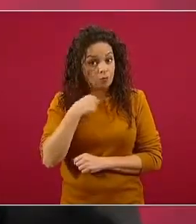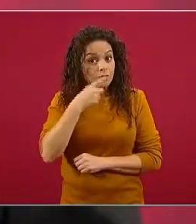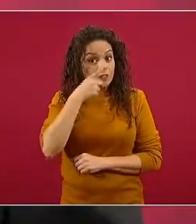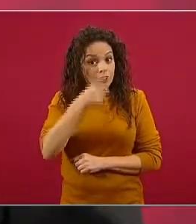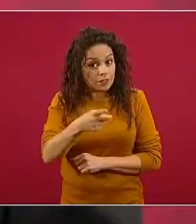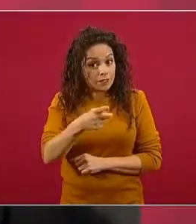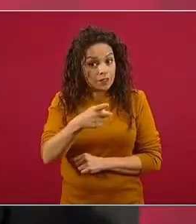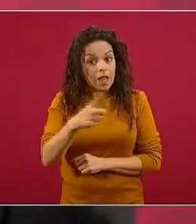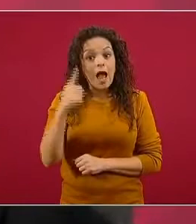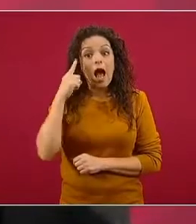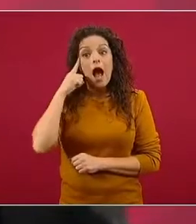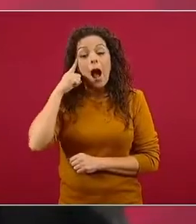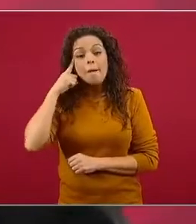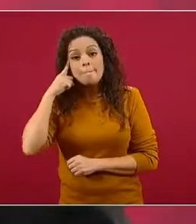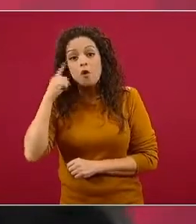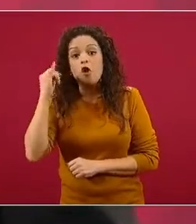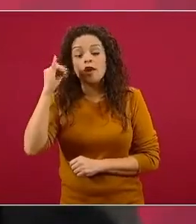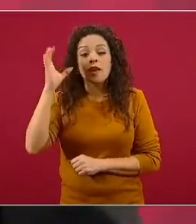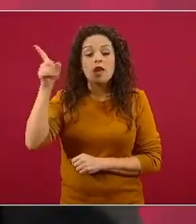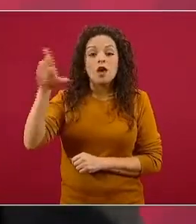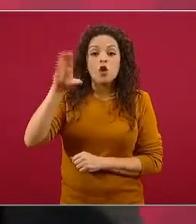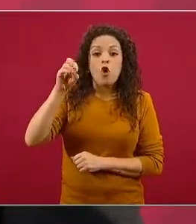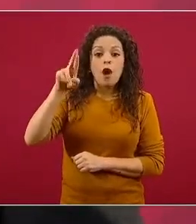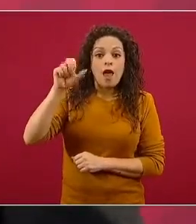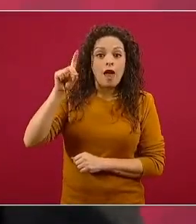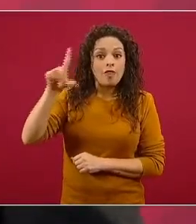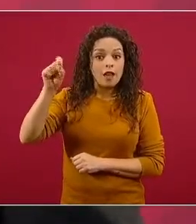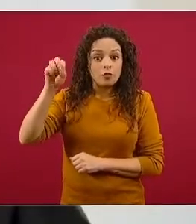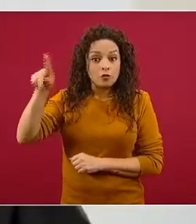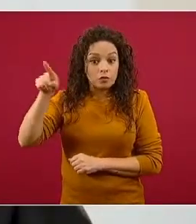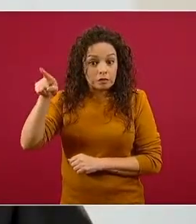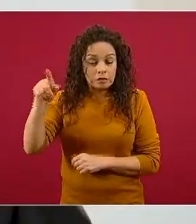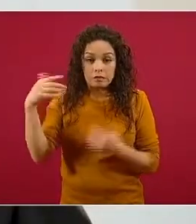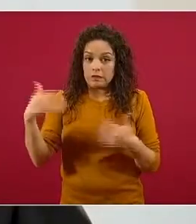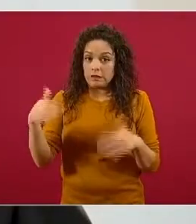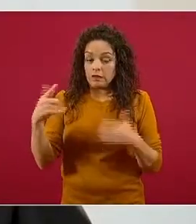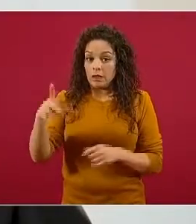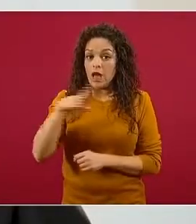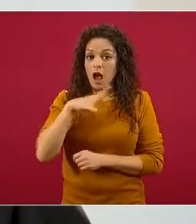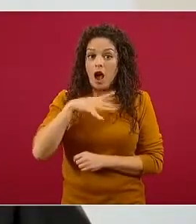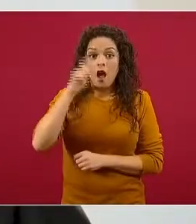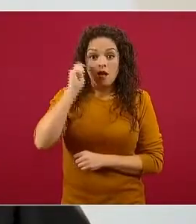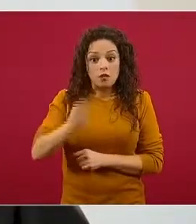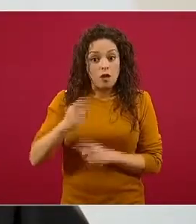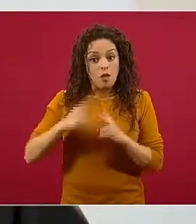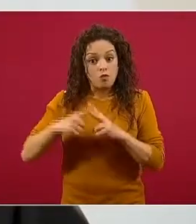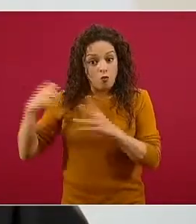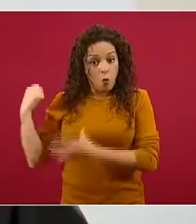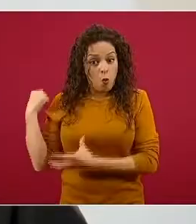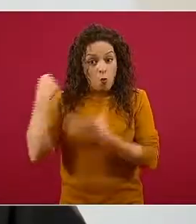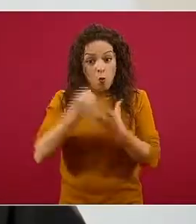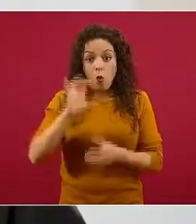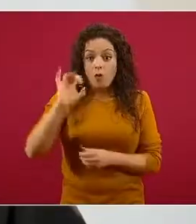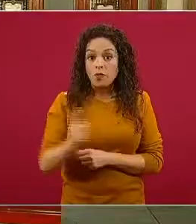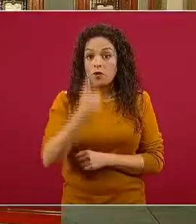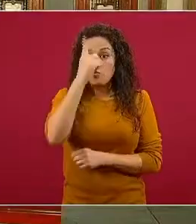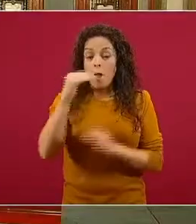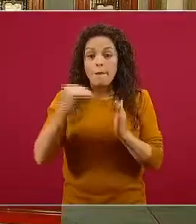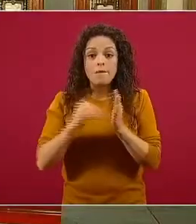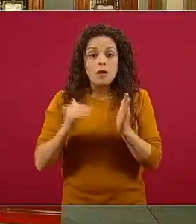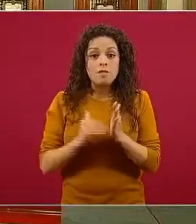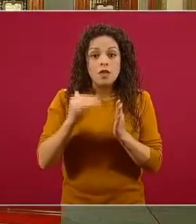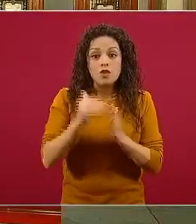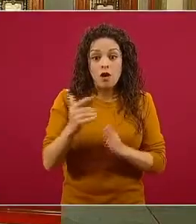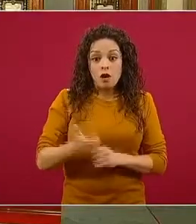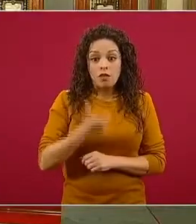que traían una representación del Consejo de Promoción Turística y que tenían un presupuesto de 31,000 millones